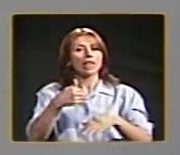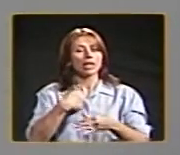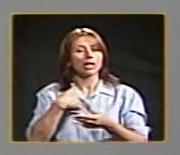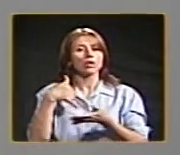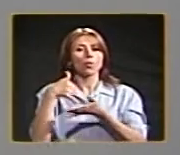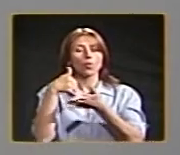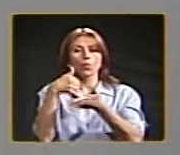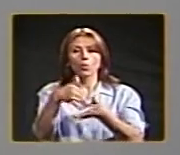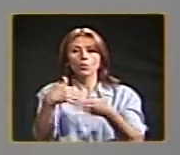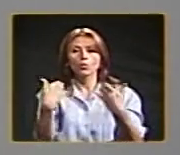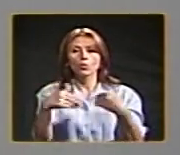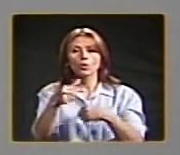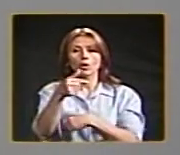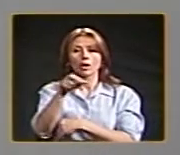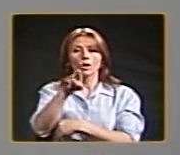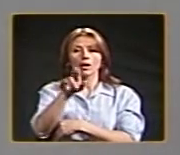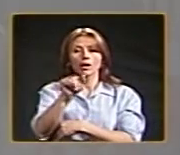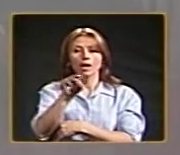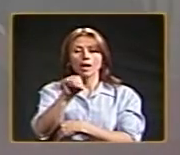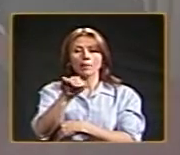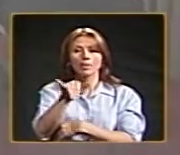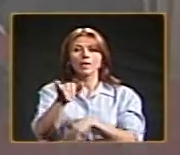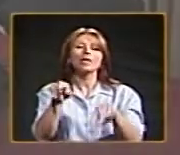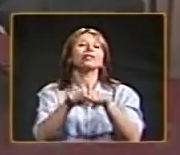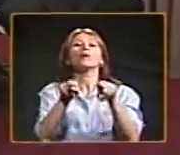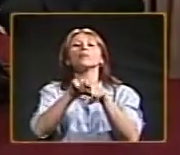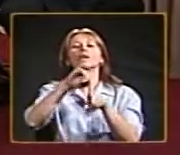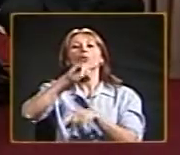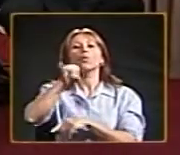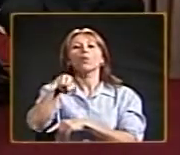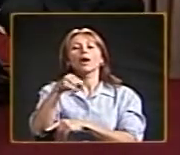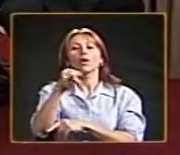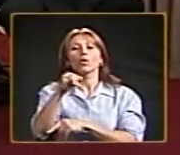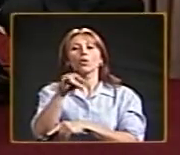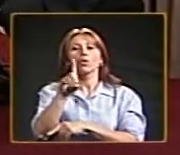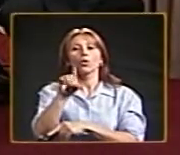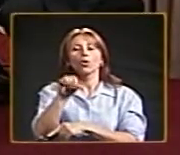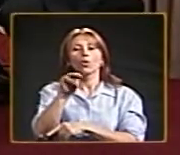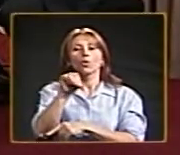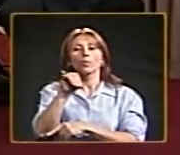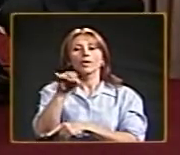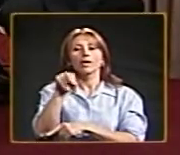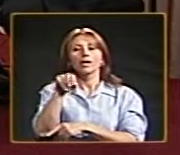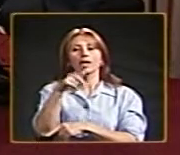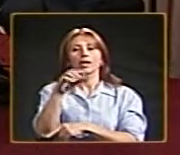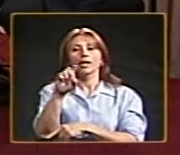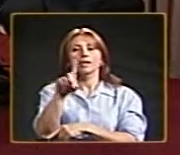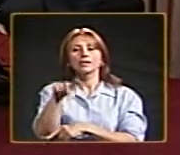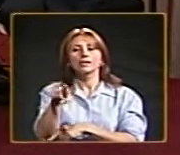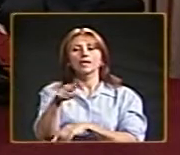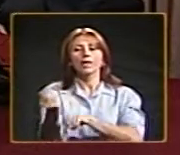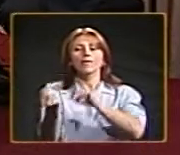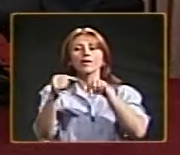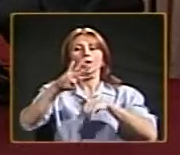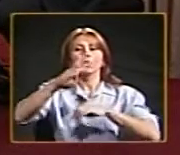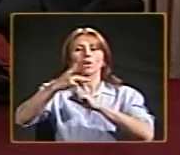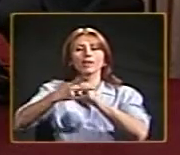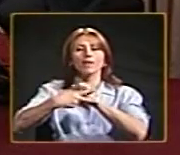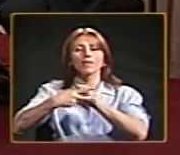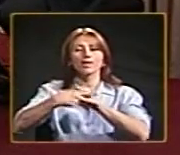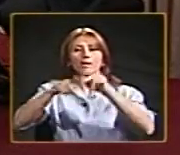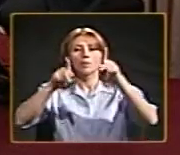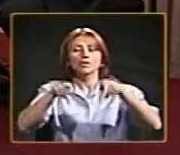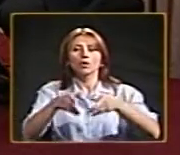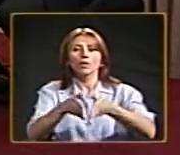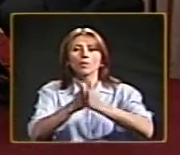incluso. Bueno, y al lado de Juanjo Domínguez, que viene por cuarta vez a petición del público. Este es un virtuoso, sí, es un virtuoso